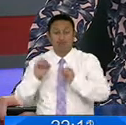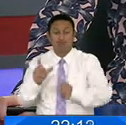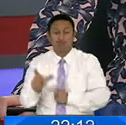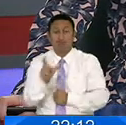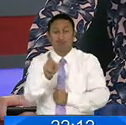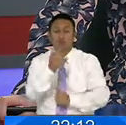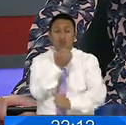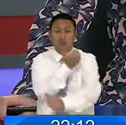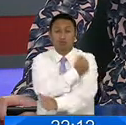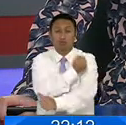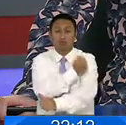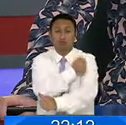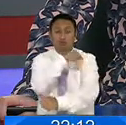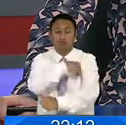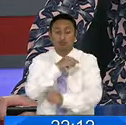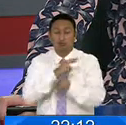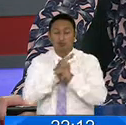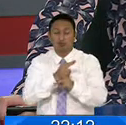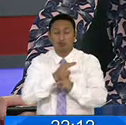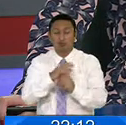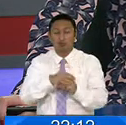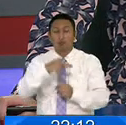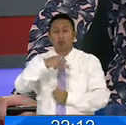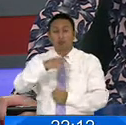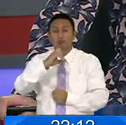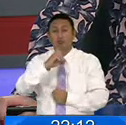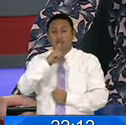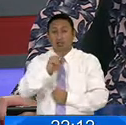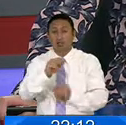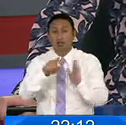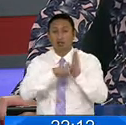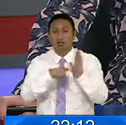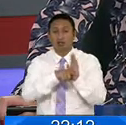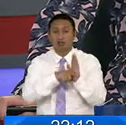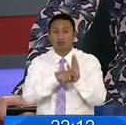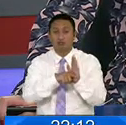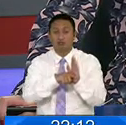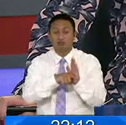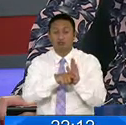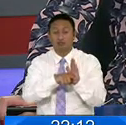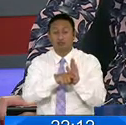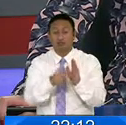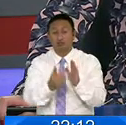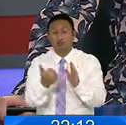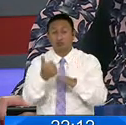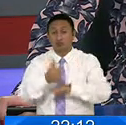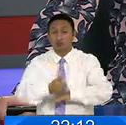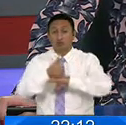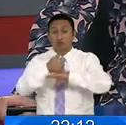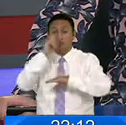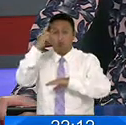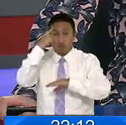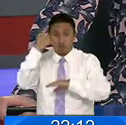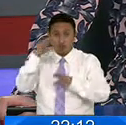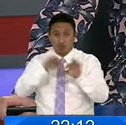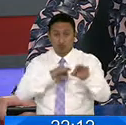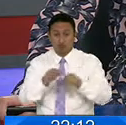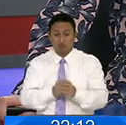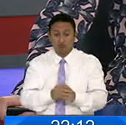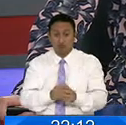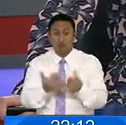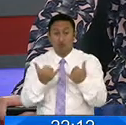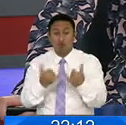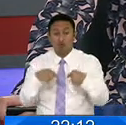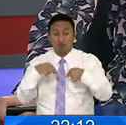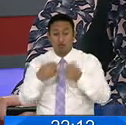de vacunación y un resultado de prueba PCR negativa. Así lo indicaron las autoridades gubernamentales, quienes emitieron